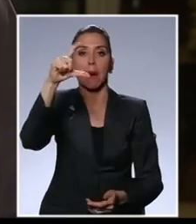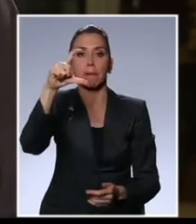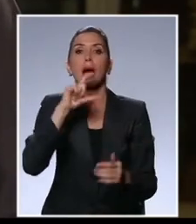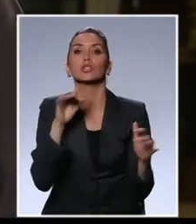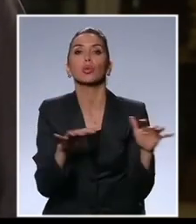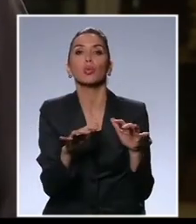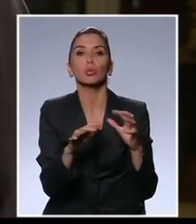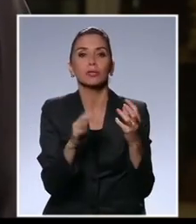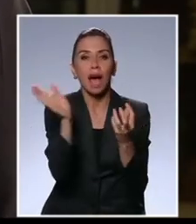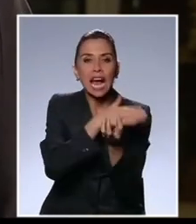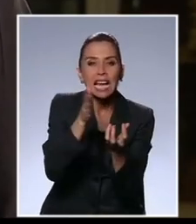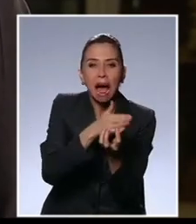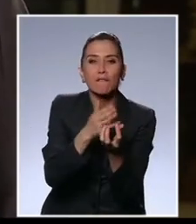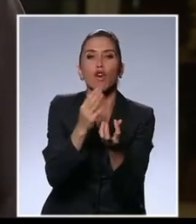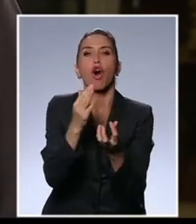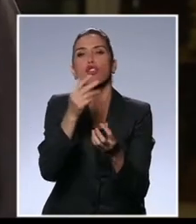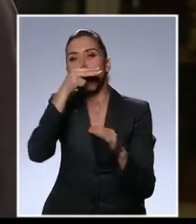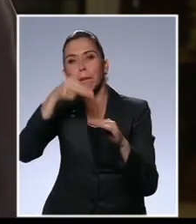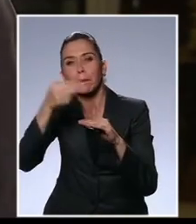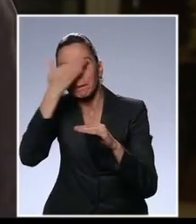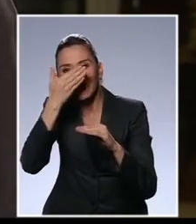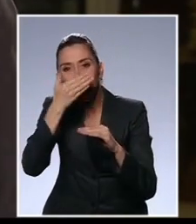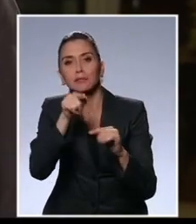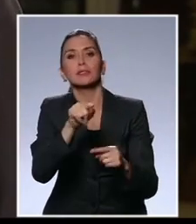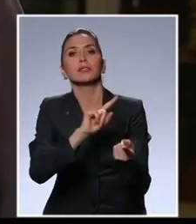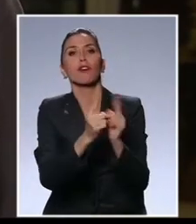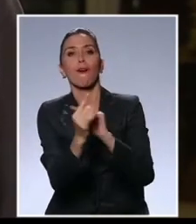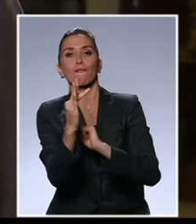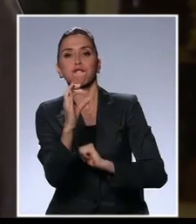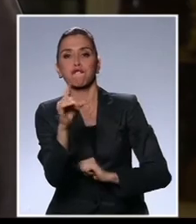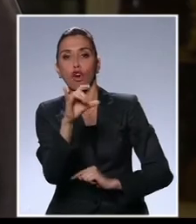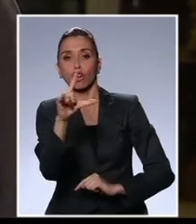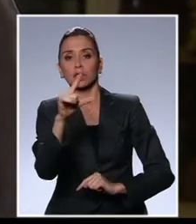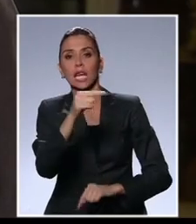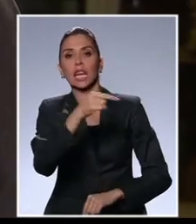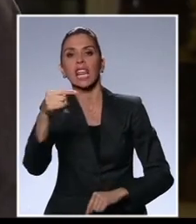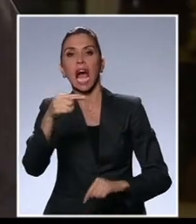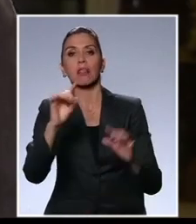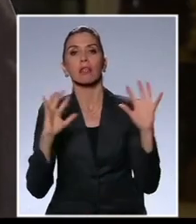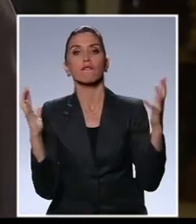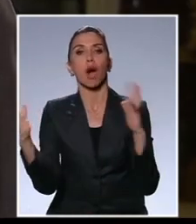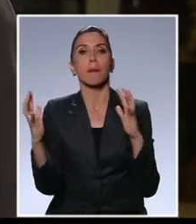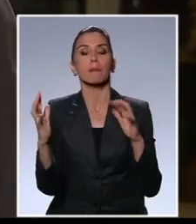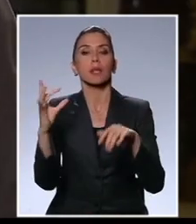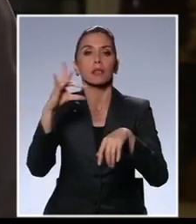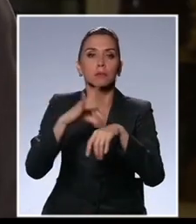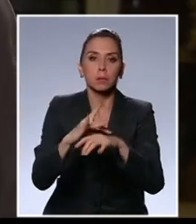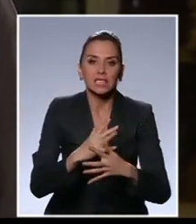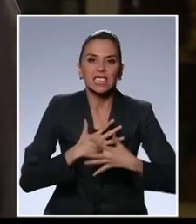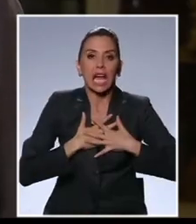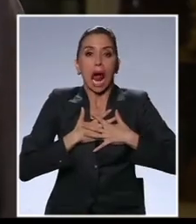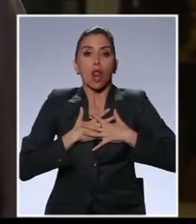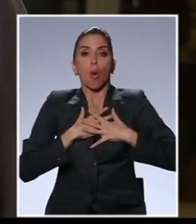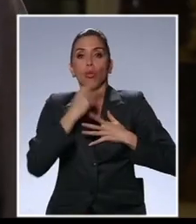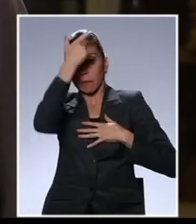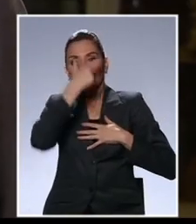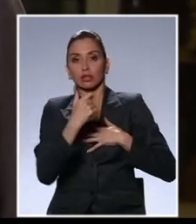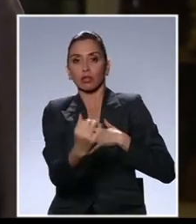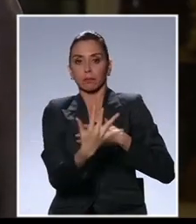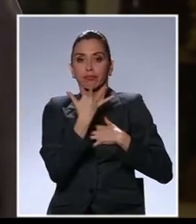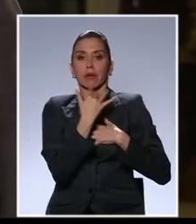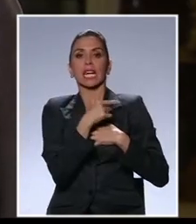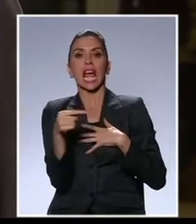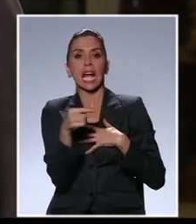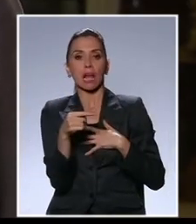de combustible fósiles en la industria genera efectos negativos sobre el medio ambiente y la salud de las personas implementaremos